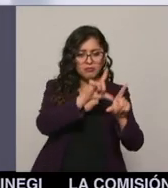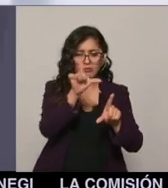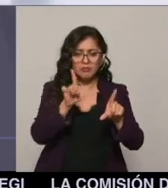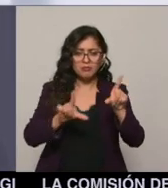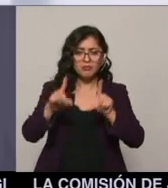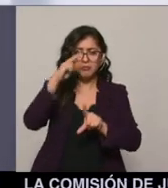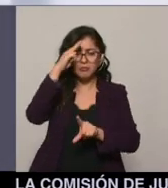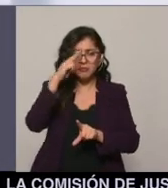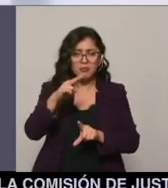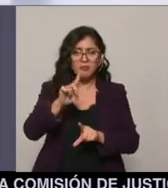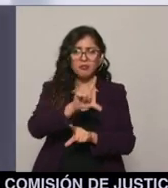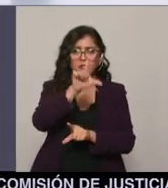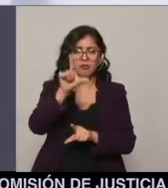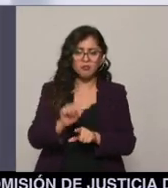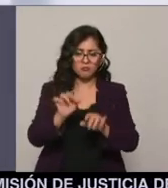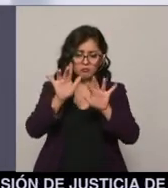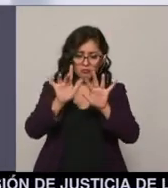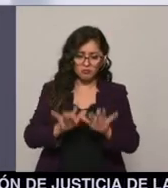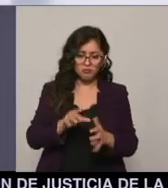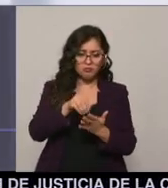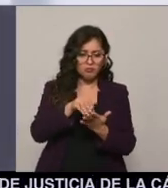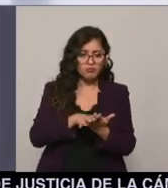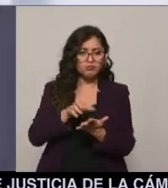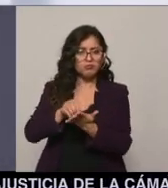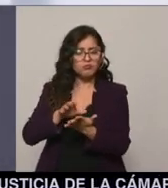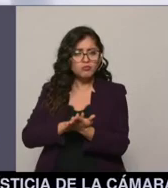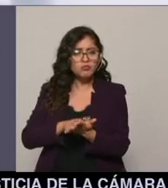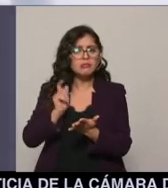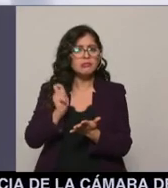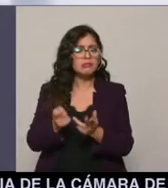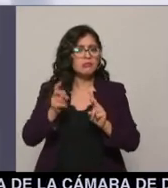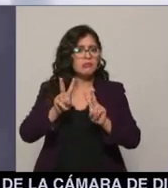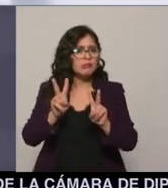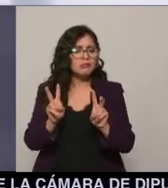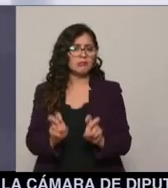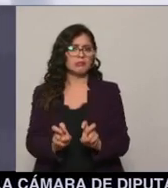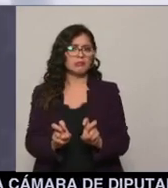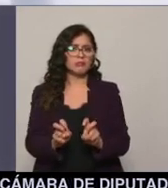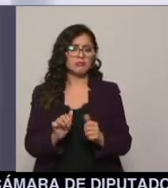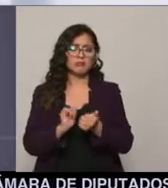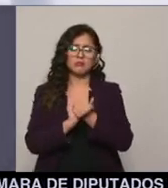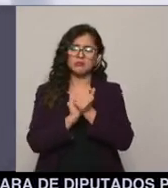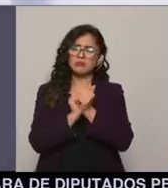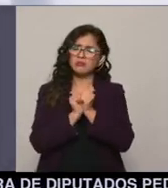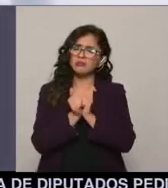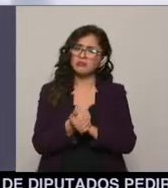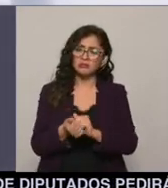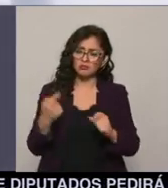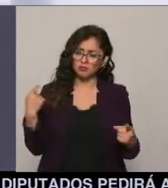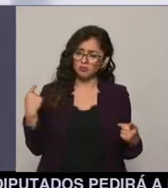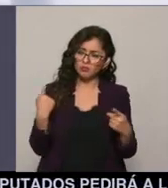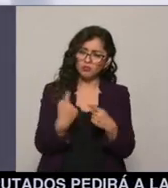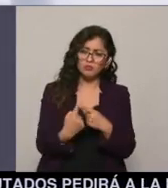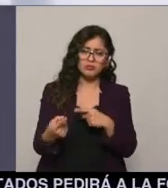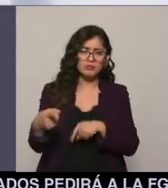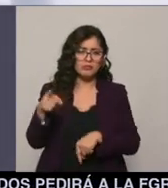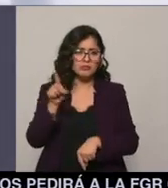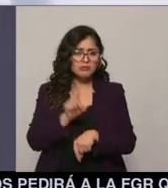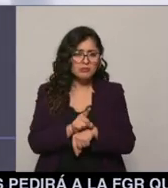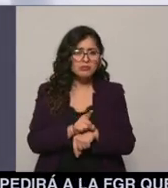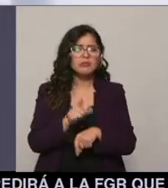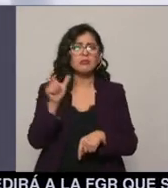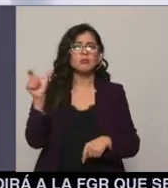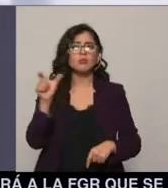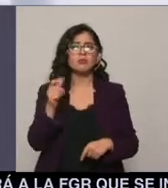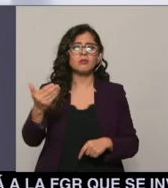documentación del tema, así particularmente, se ha recrudecido muchísimo estos días después de